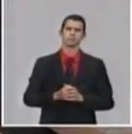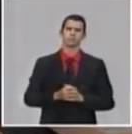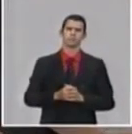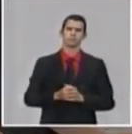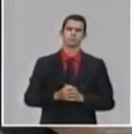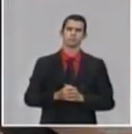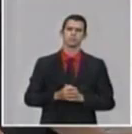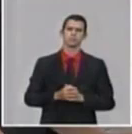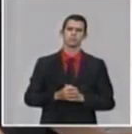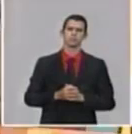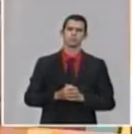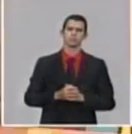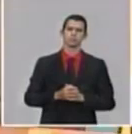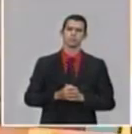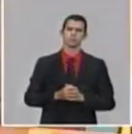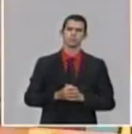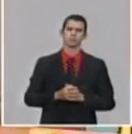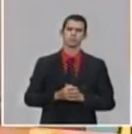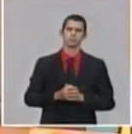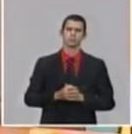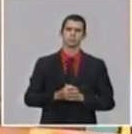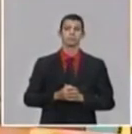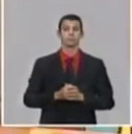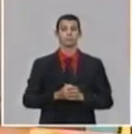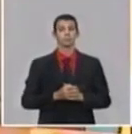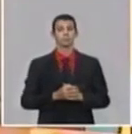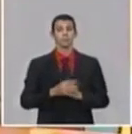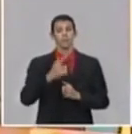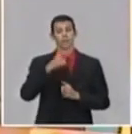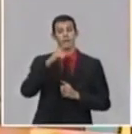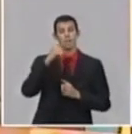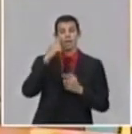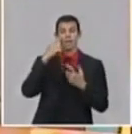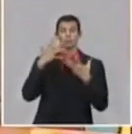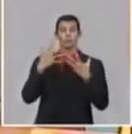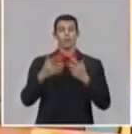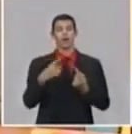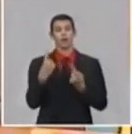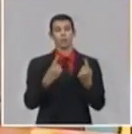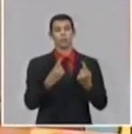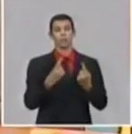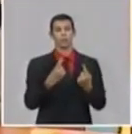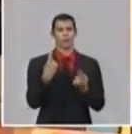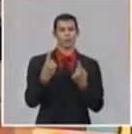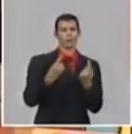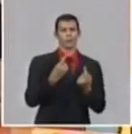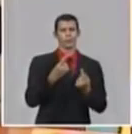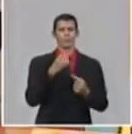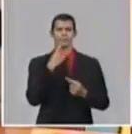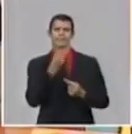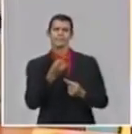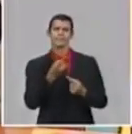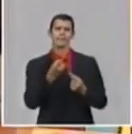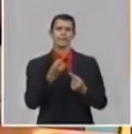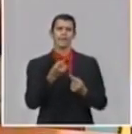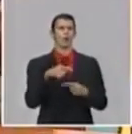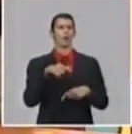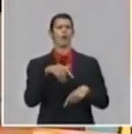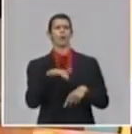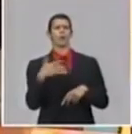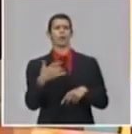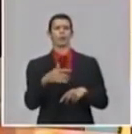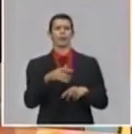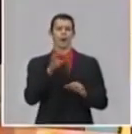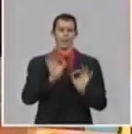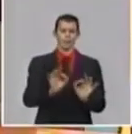Eso es importante porque algunos han tratado por un lado de meritar, ¿no?, que el interferón no es cubano, ¿no? Eso se conocía desde antes. Nosotros producimos